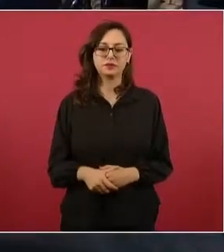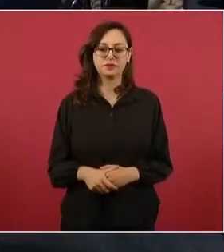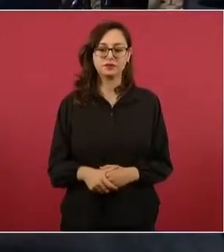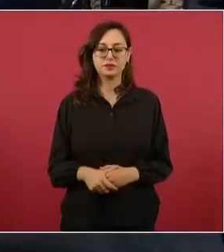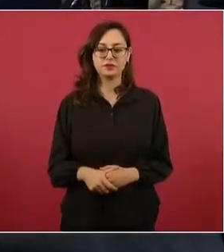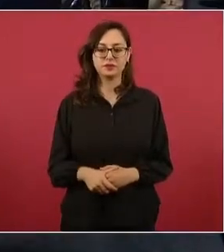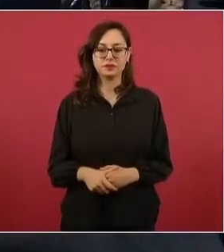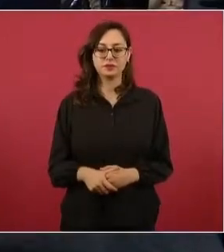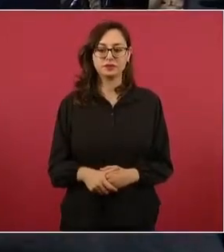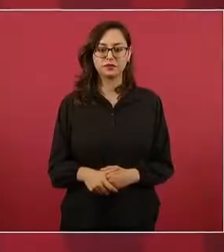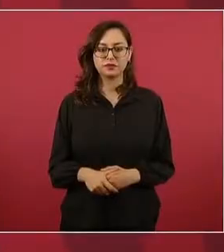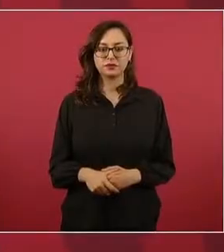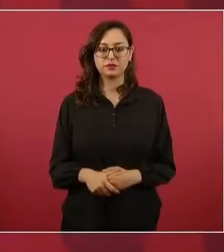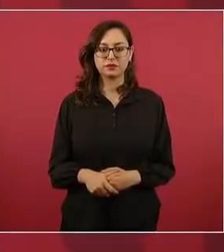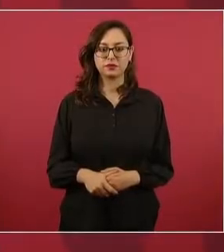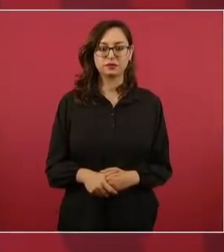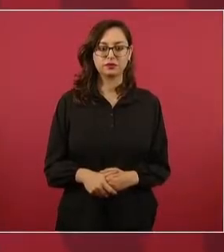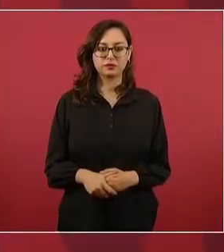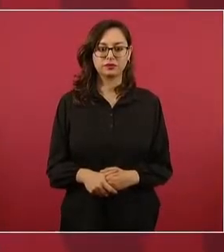cosas